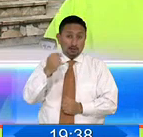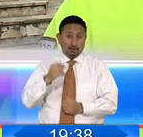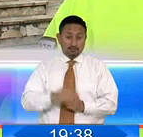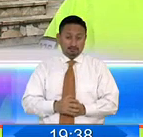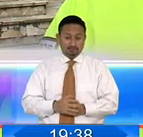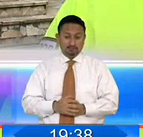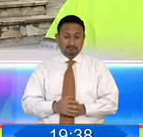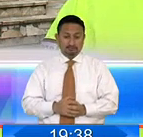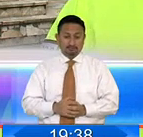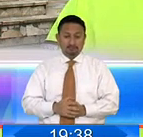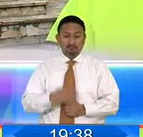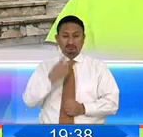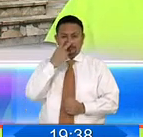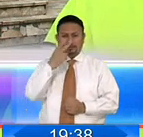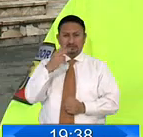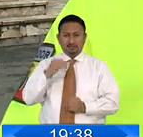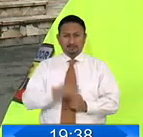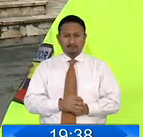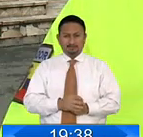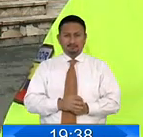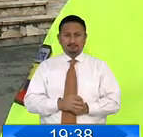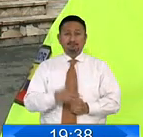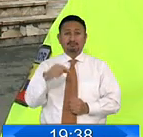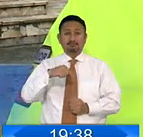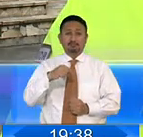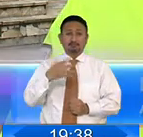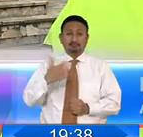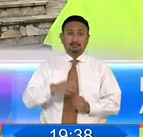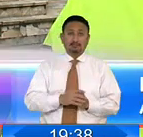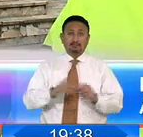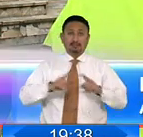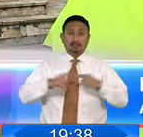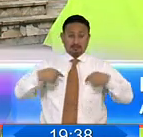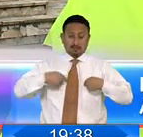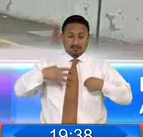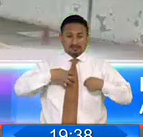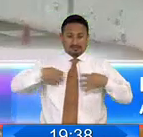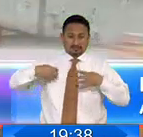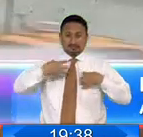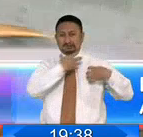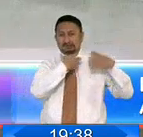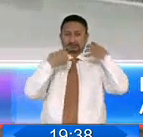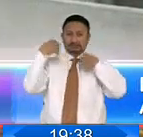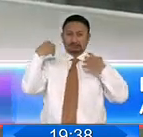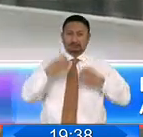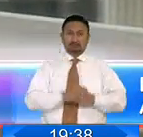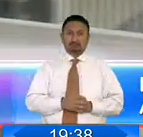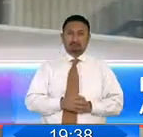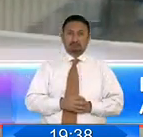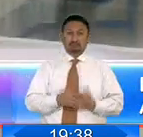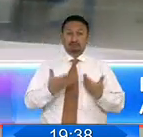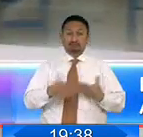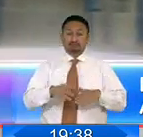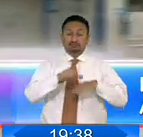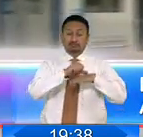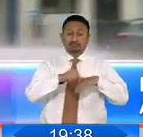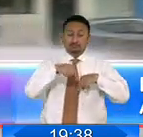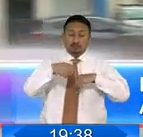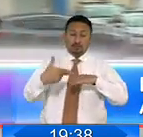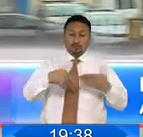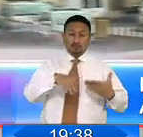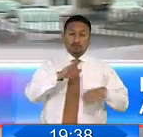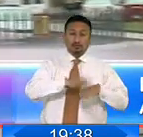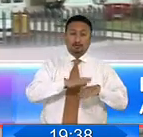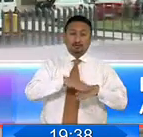le observa que tiene rasguños en diferentes partes del cuerpo el protocolo de autopsia reveló que la mujer murió por la